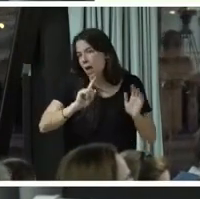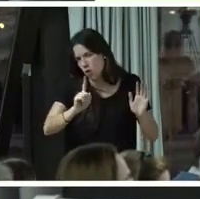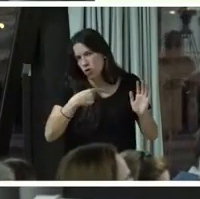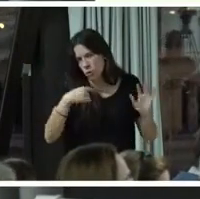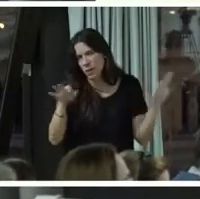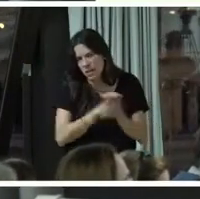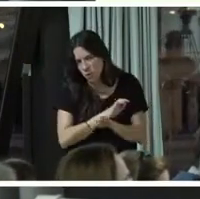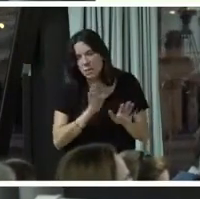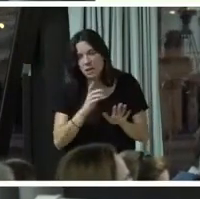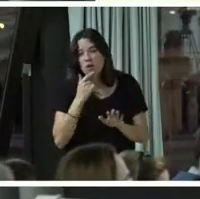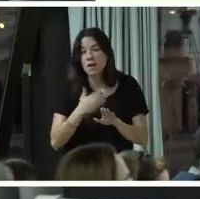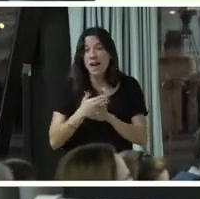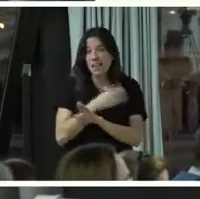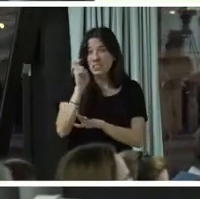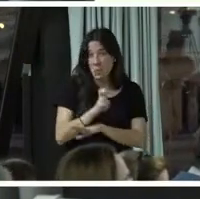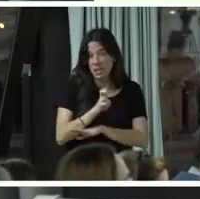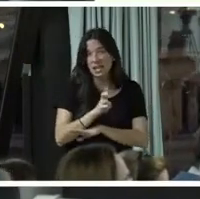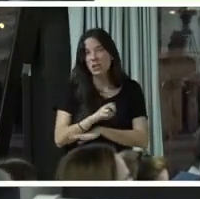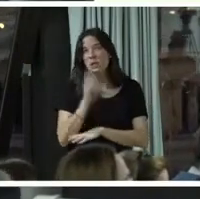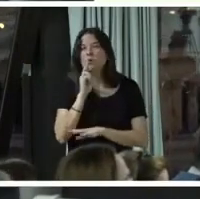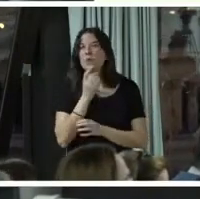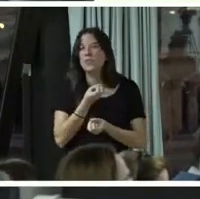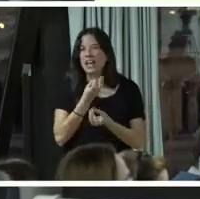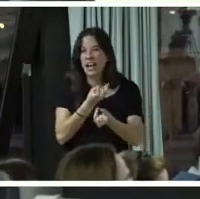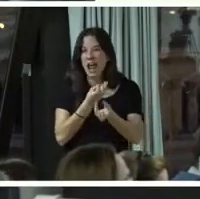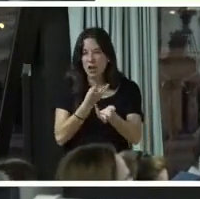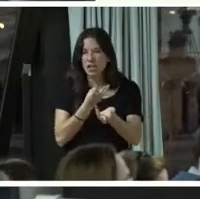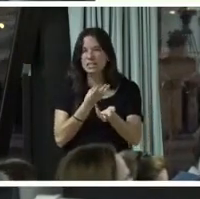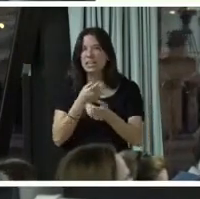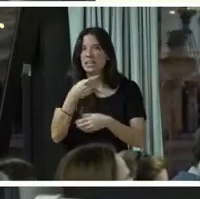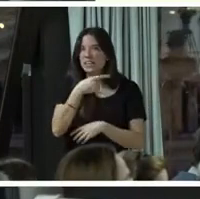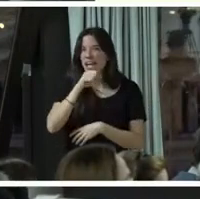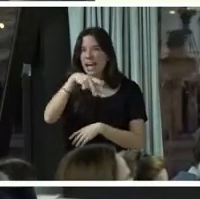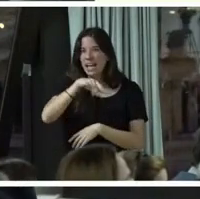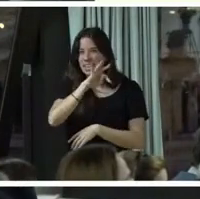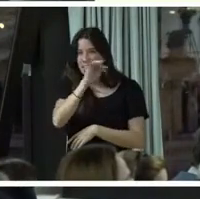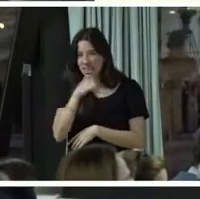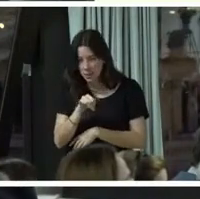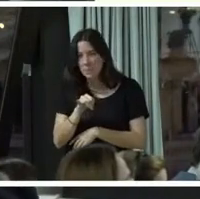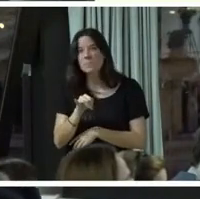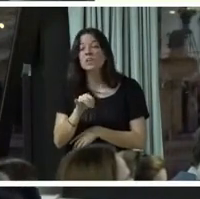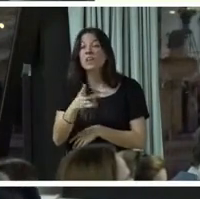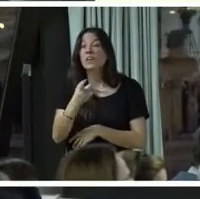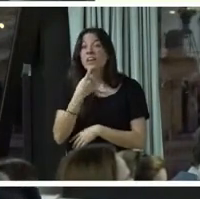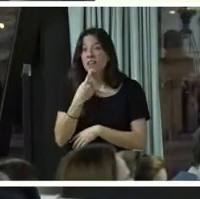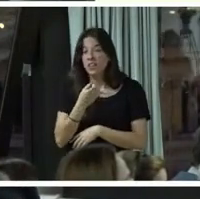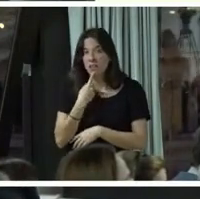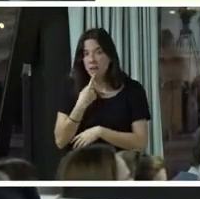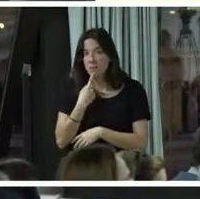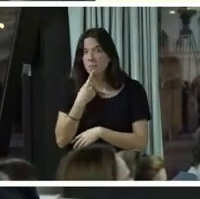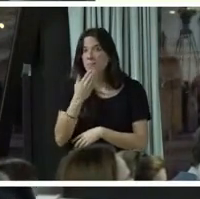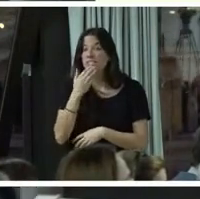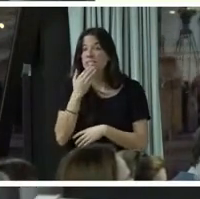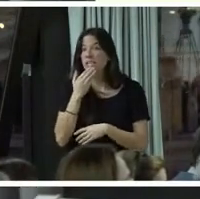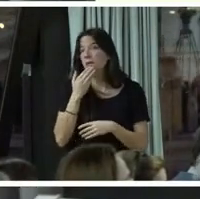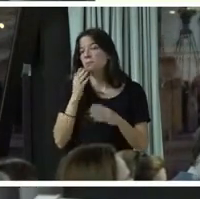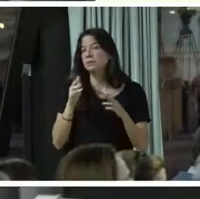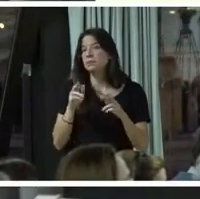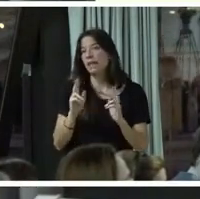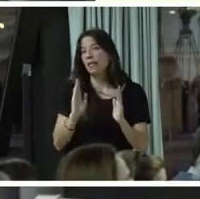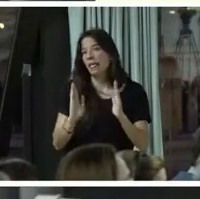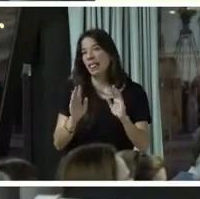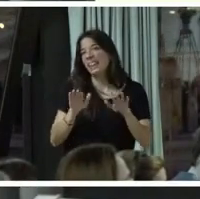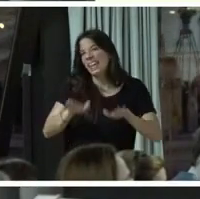eh antes de venir para acá ha salido unas declaraciones de diciendo que cuando se acabe La La La tregua la